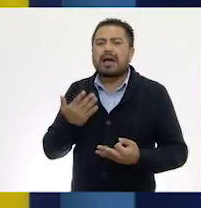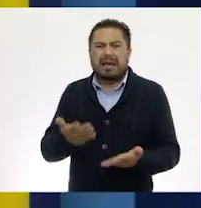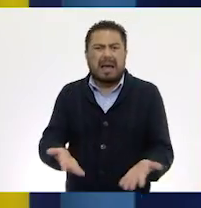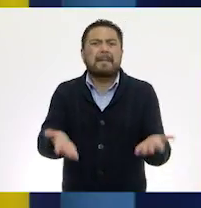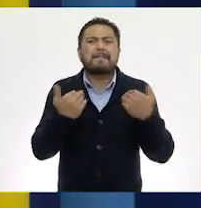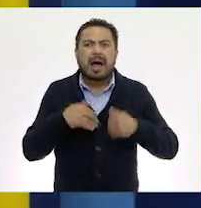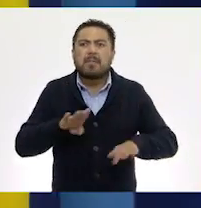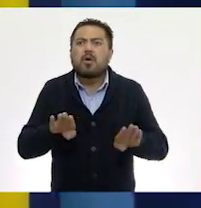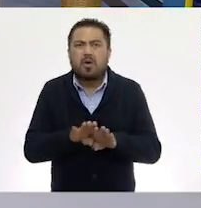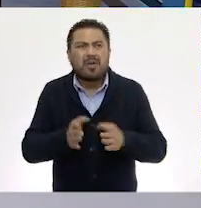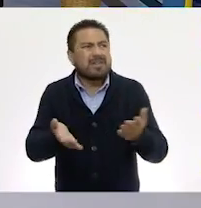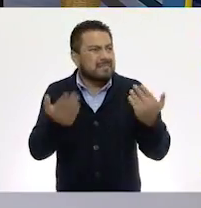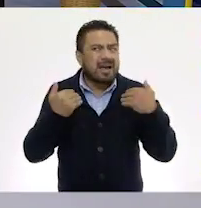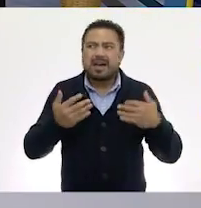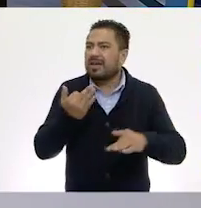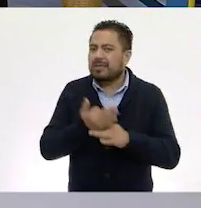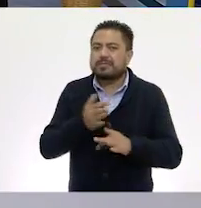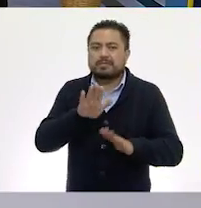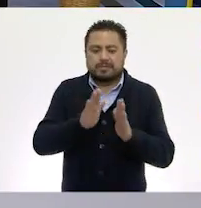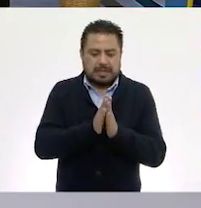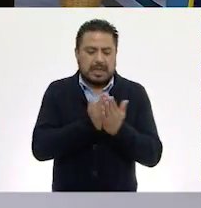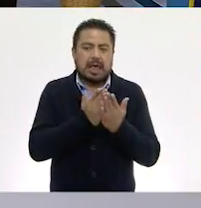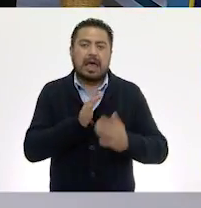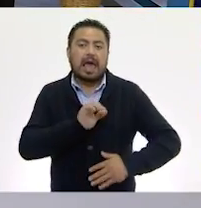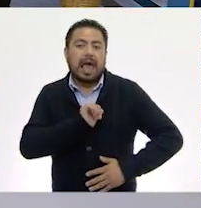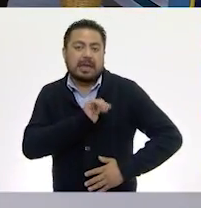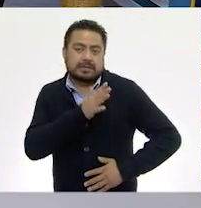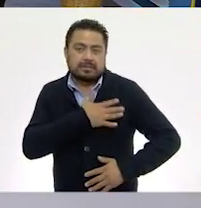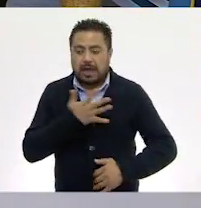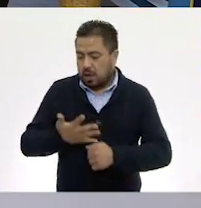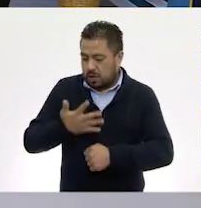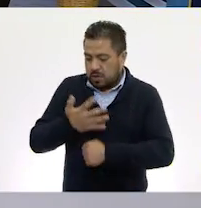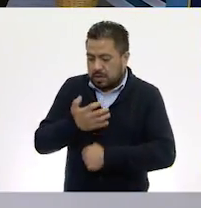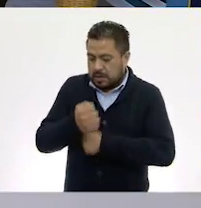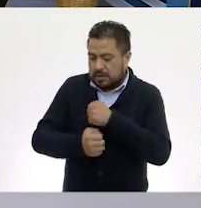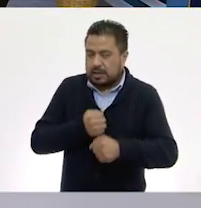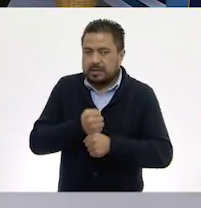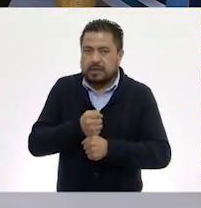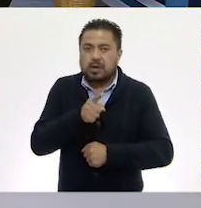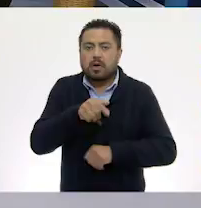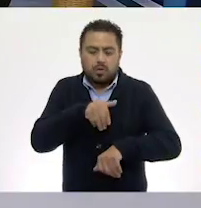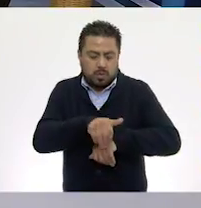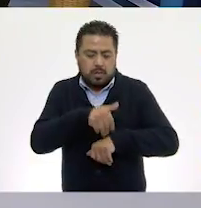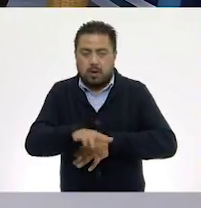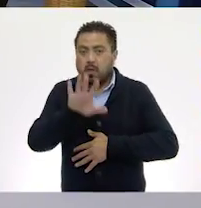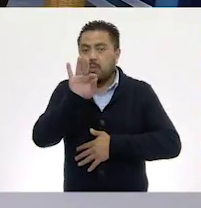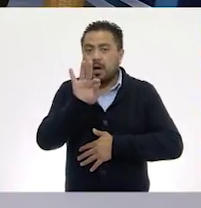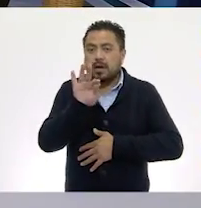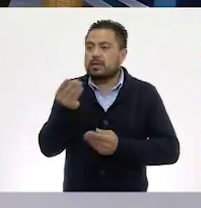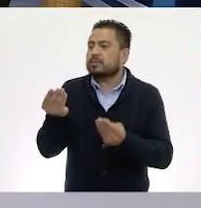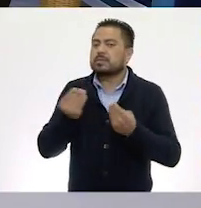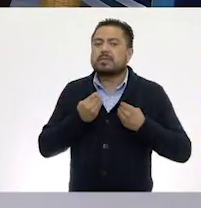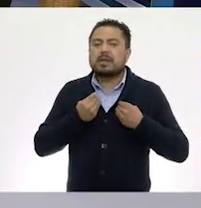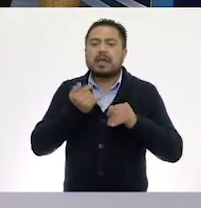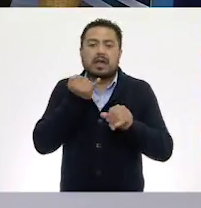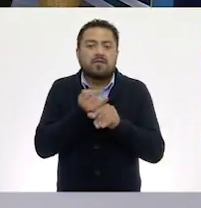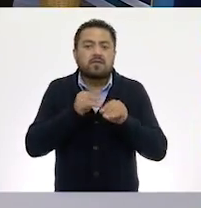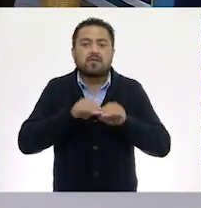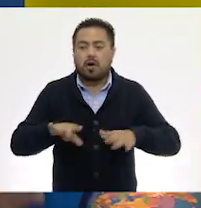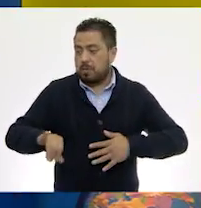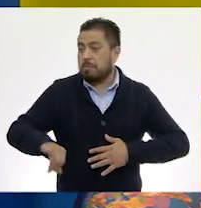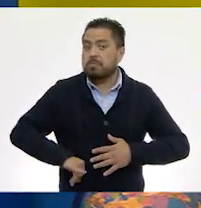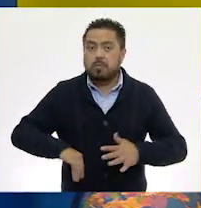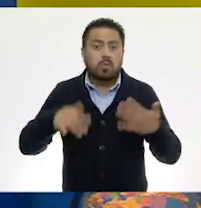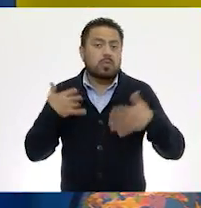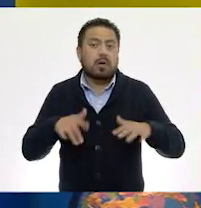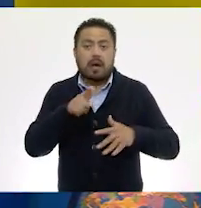Vamos. En su libro de español, quinto grado, en la página 40, nos dan un dato interesante.